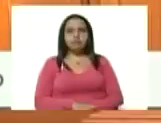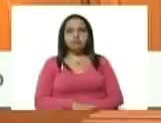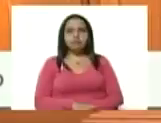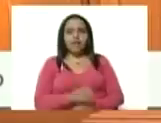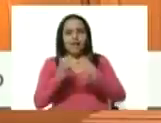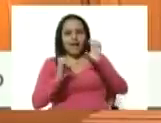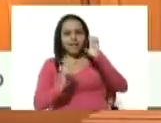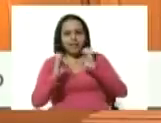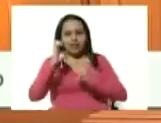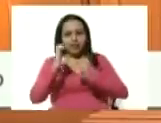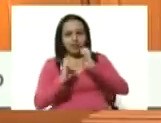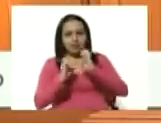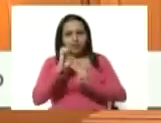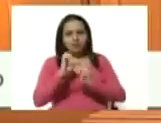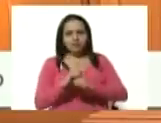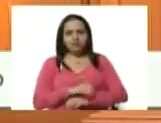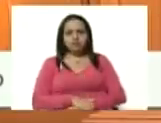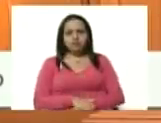ética,